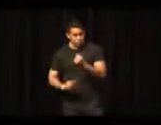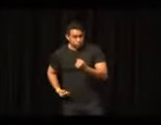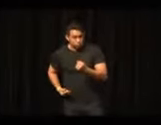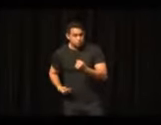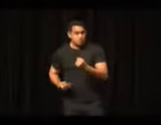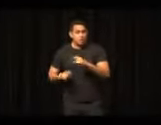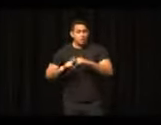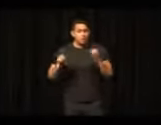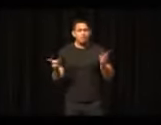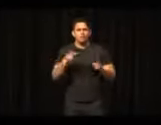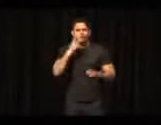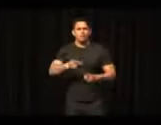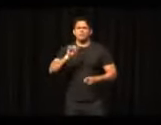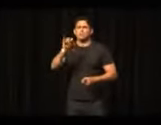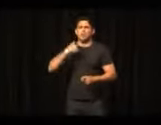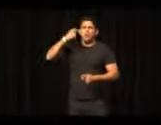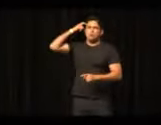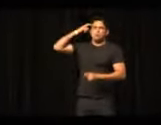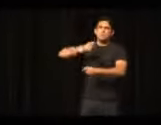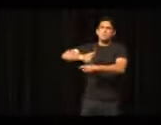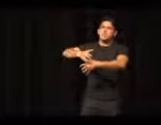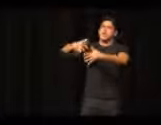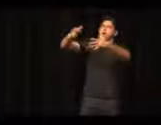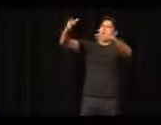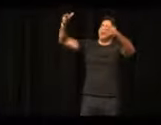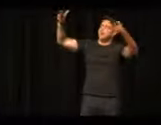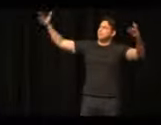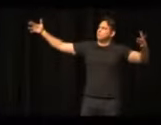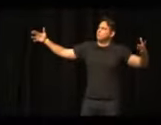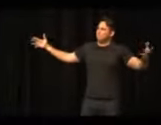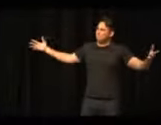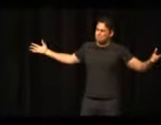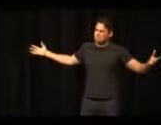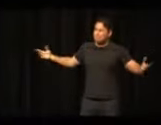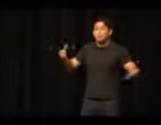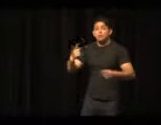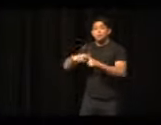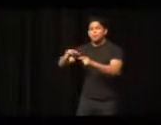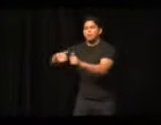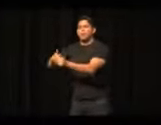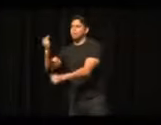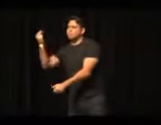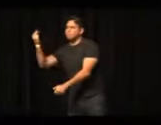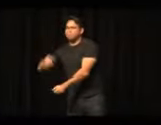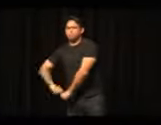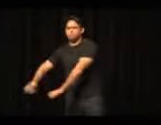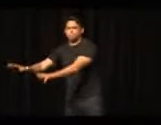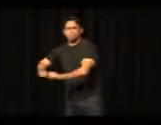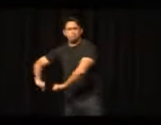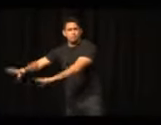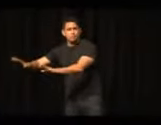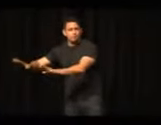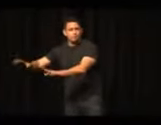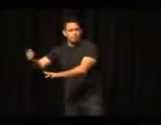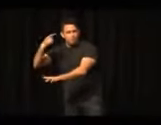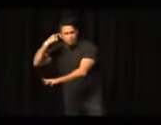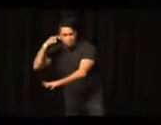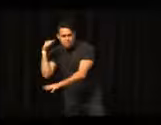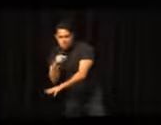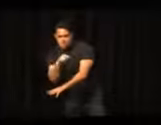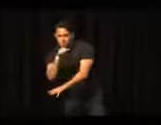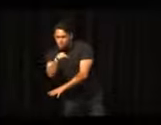pero también comparto que siempre hablamos, pensamos en grandes eventos que involucran tantos volúmenes de dinero, podríamos pensar que